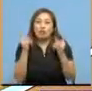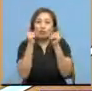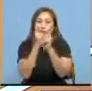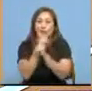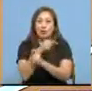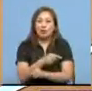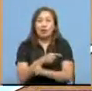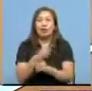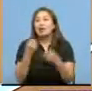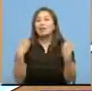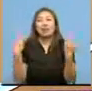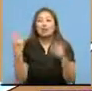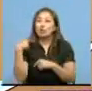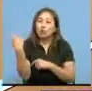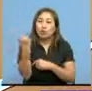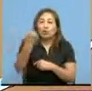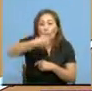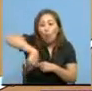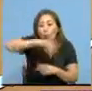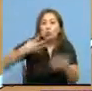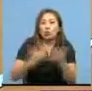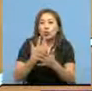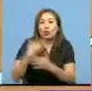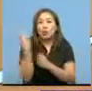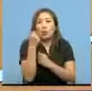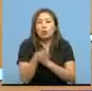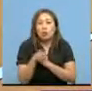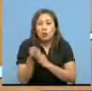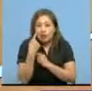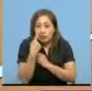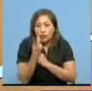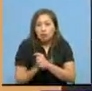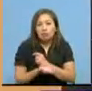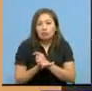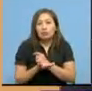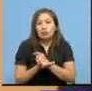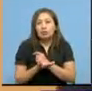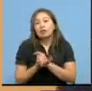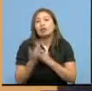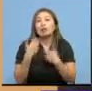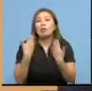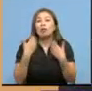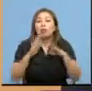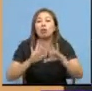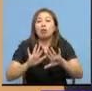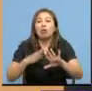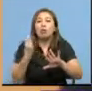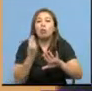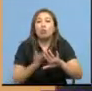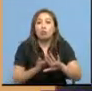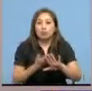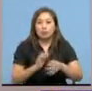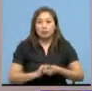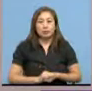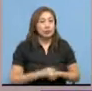que creo que nos afecta a todos socialmente es muy importante tener en cuenta y tratar de frenar el avance de esta problemática